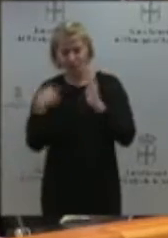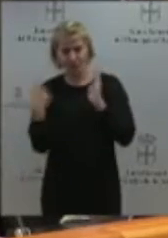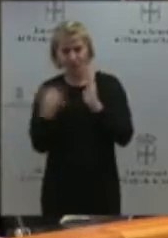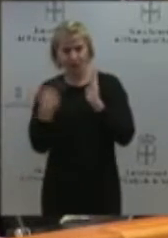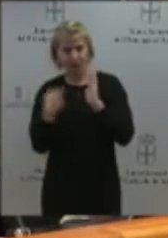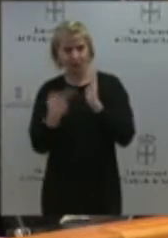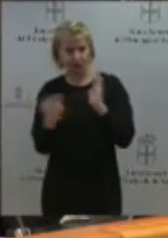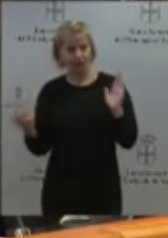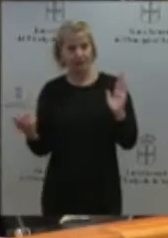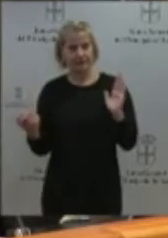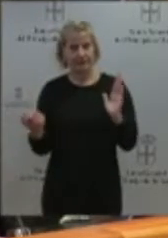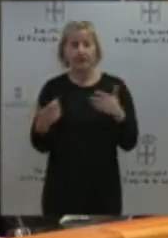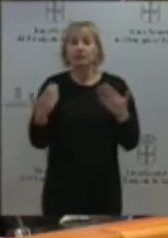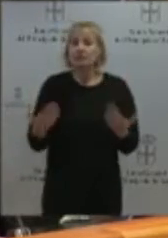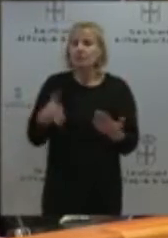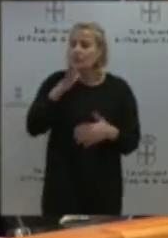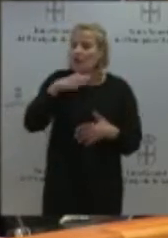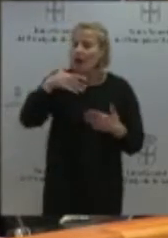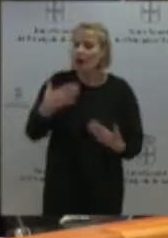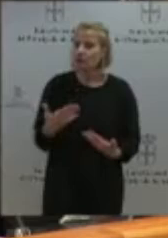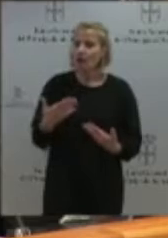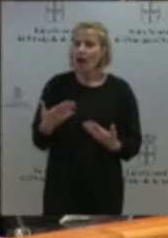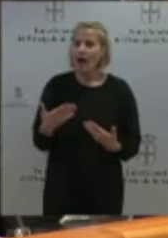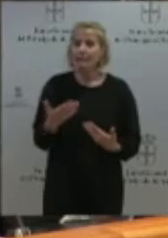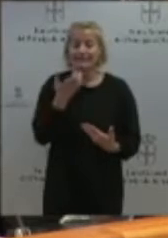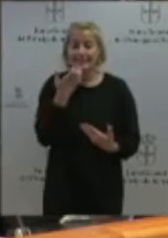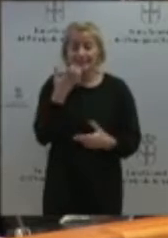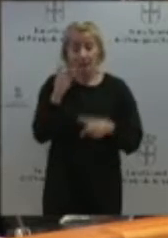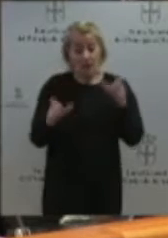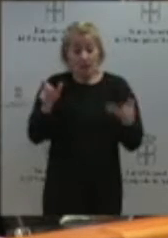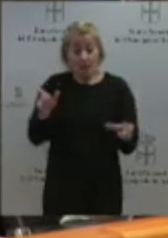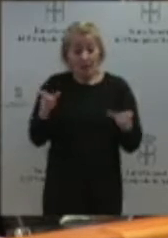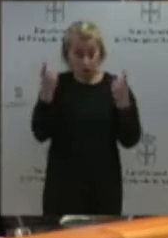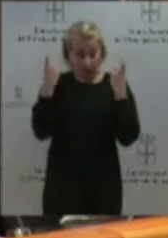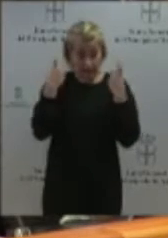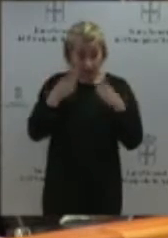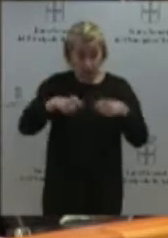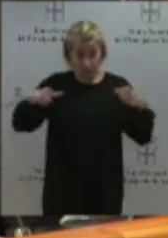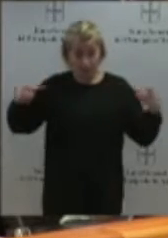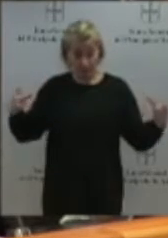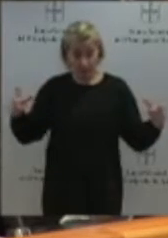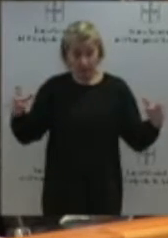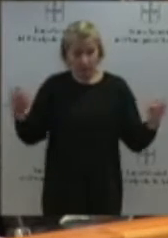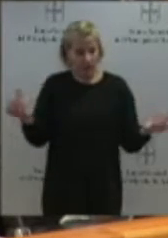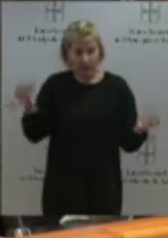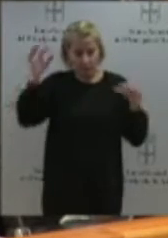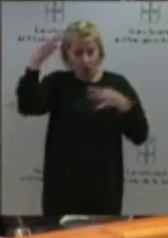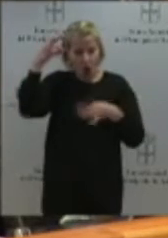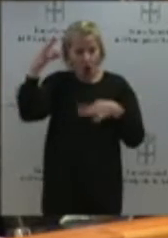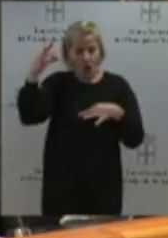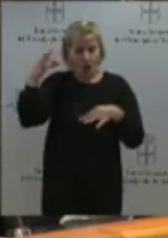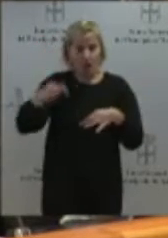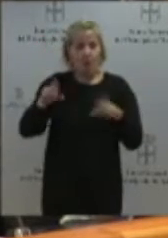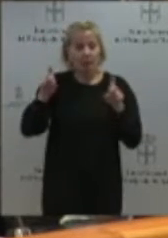las ratios y, por lo tanto, a mejorar la calidad y a recuperar aprendizajes perdidos por la semipresencialidad, pues lo que nos encontramos es lo contrario, ¿no?